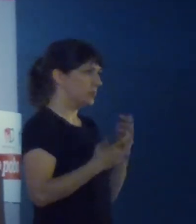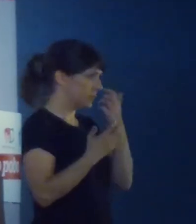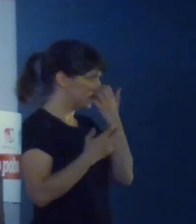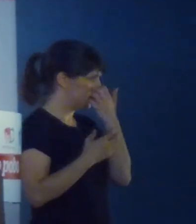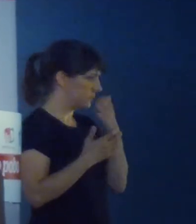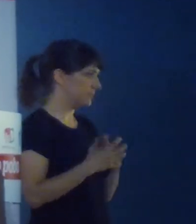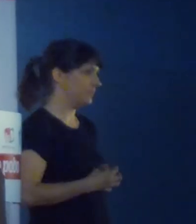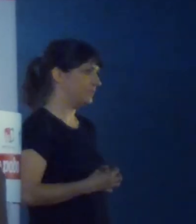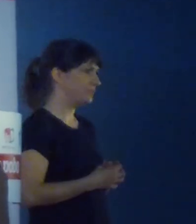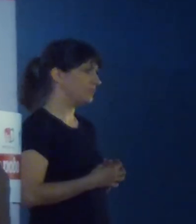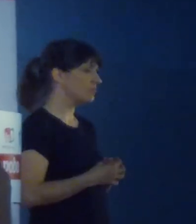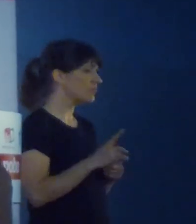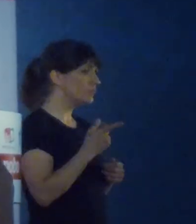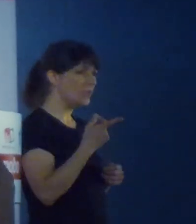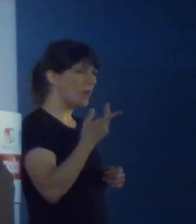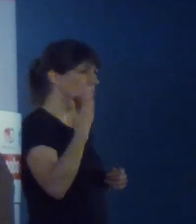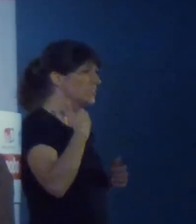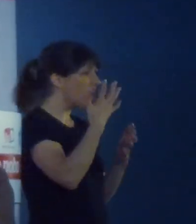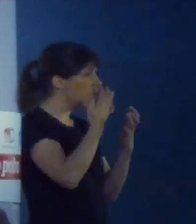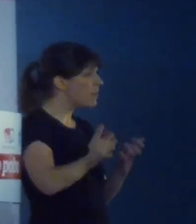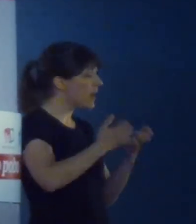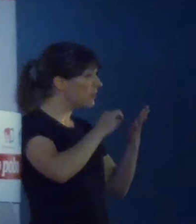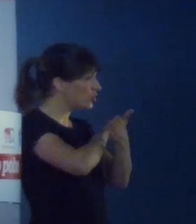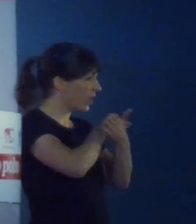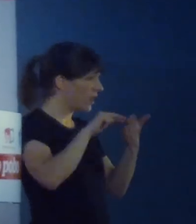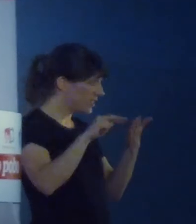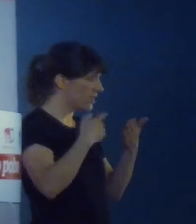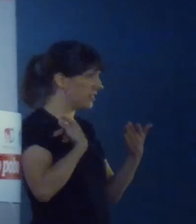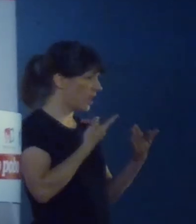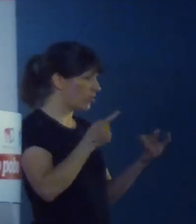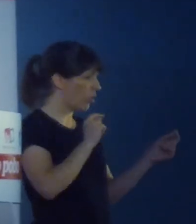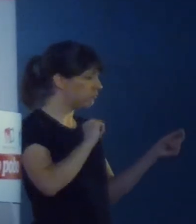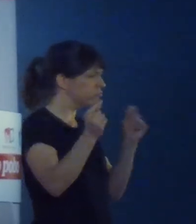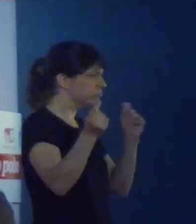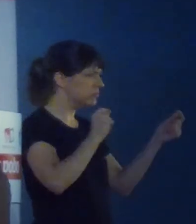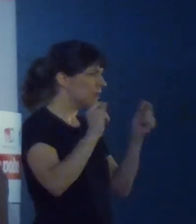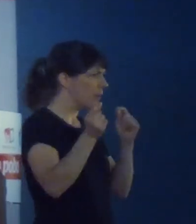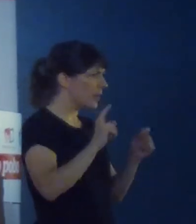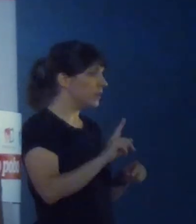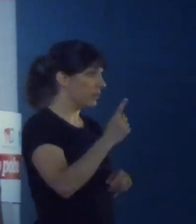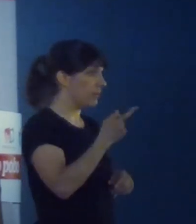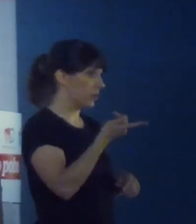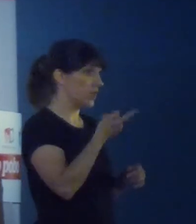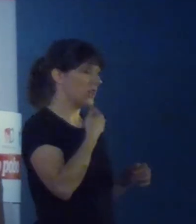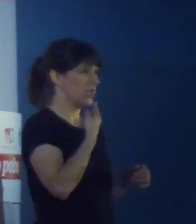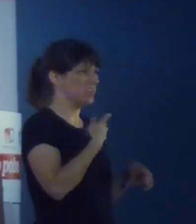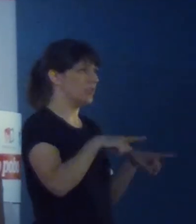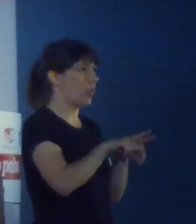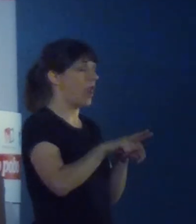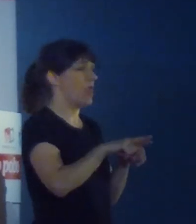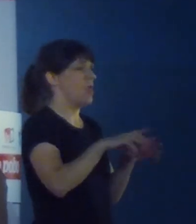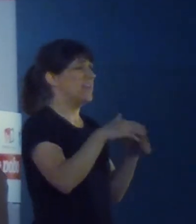primeiro debate que houve no Parlamento de Galicia, ese lugar que eu chamaba, ben sabedes, Cámara de Gas,